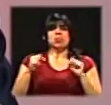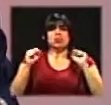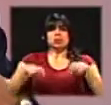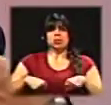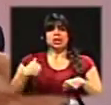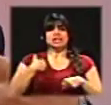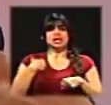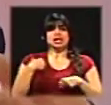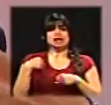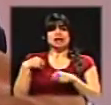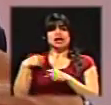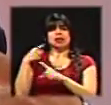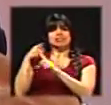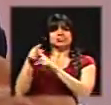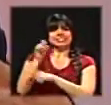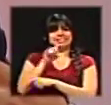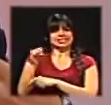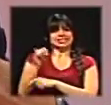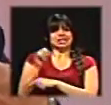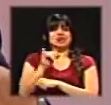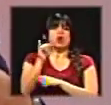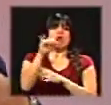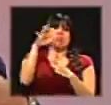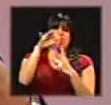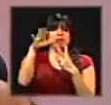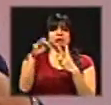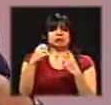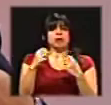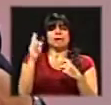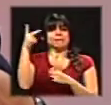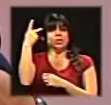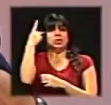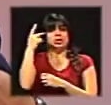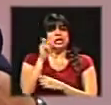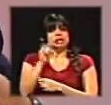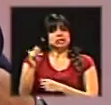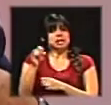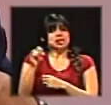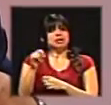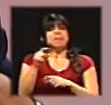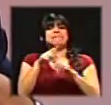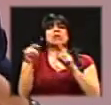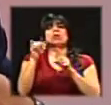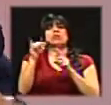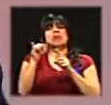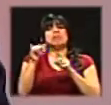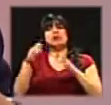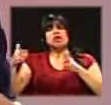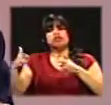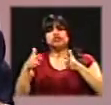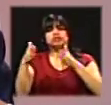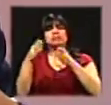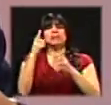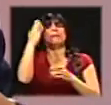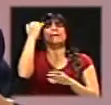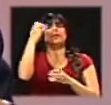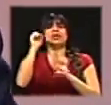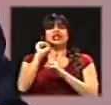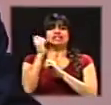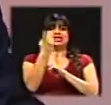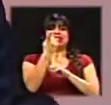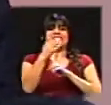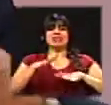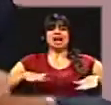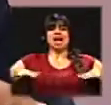misma izquierda como una posibilidad política, sino que está siendo la que encausa de alguna manera el descontento social